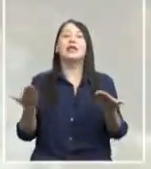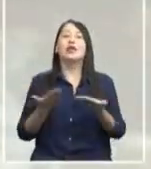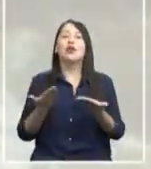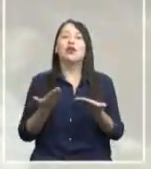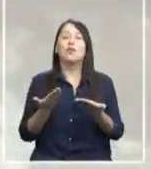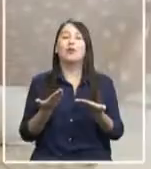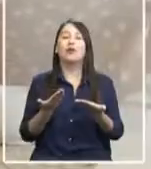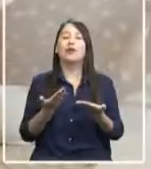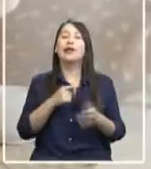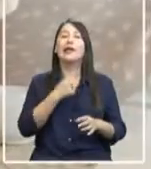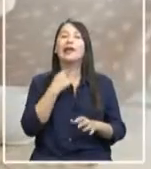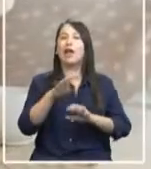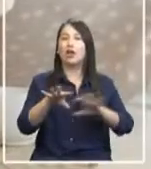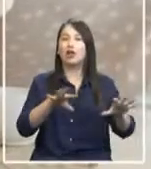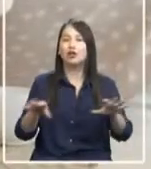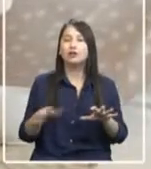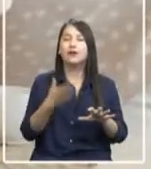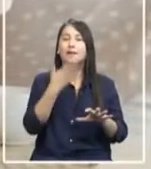útil?